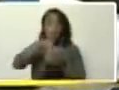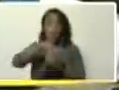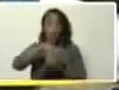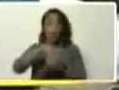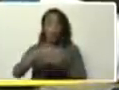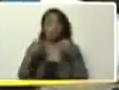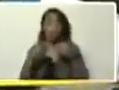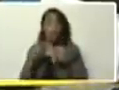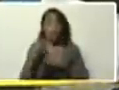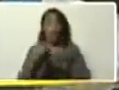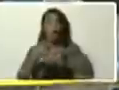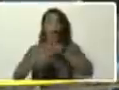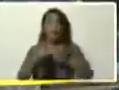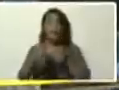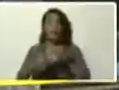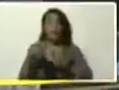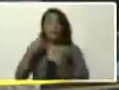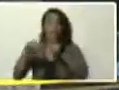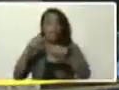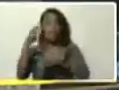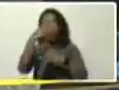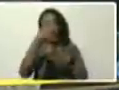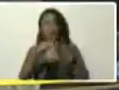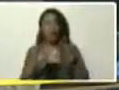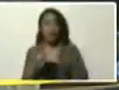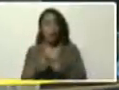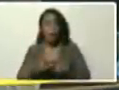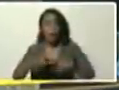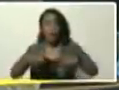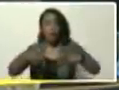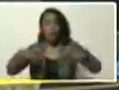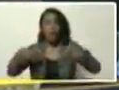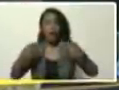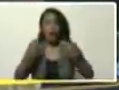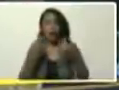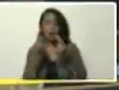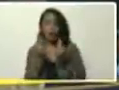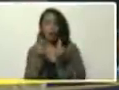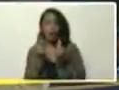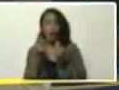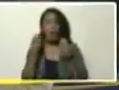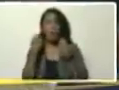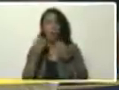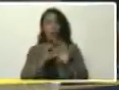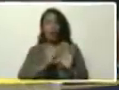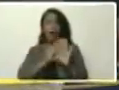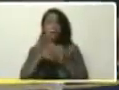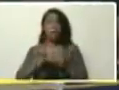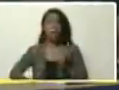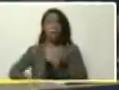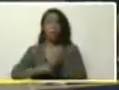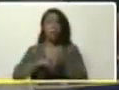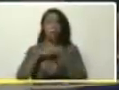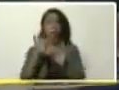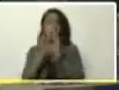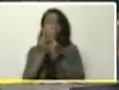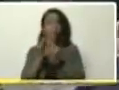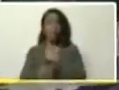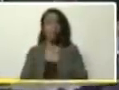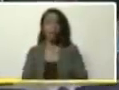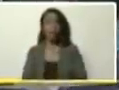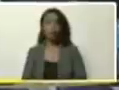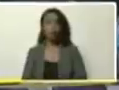para que saquen sus productos, para que crezcan económicamente, para que le aporten a su familia.